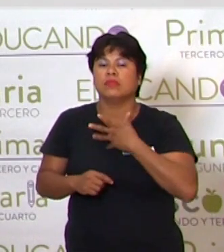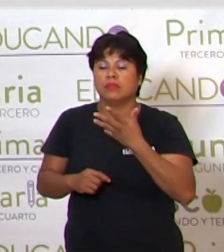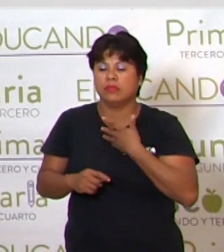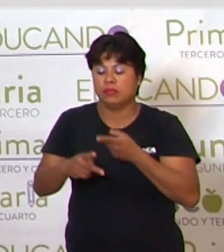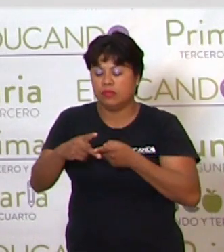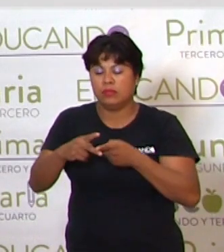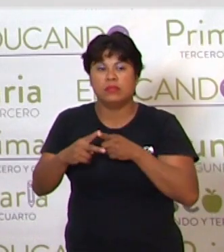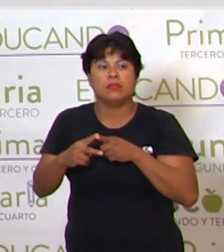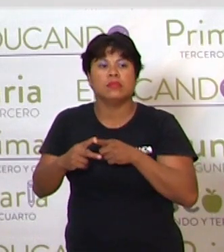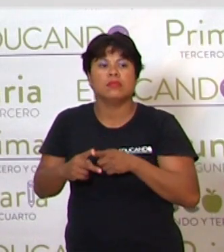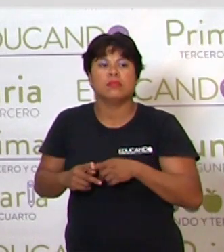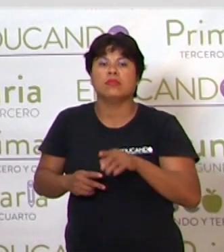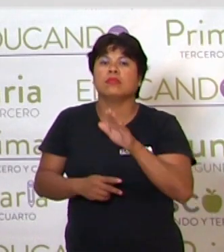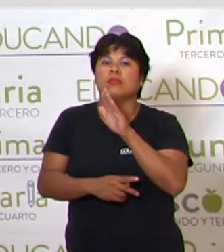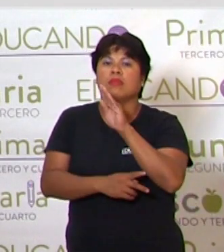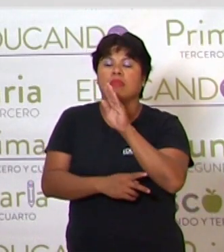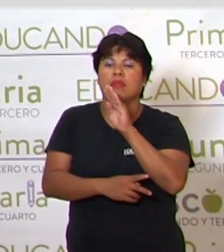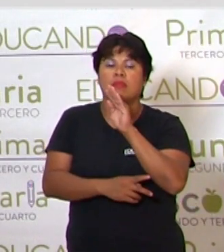ángulo de